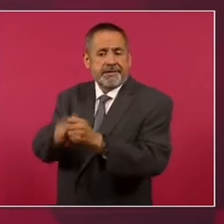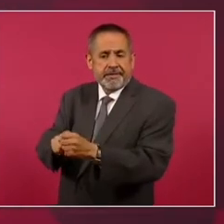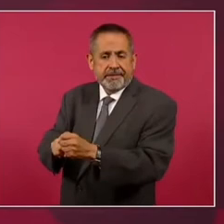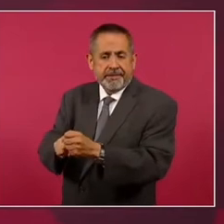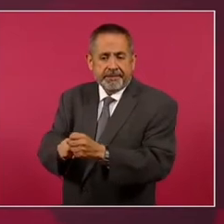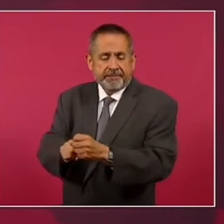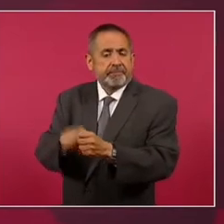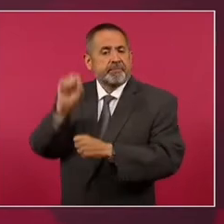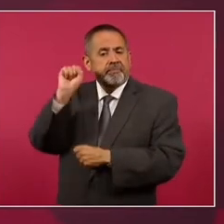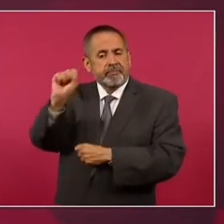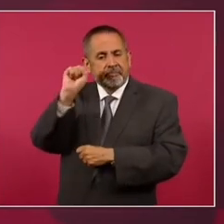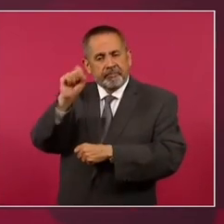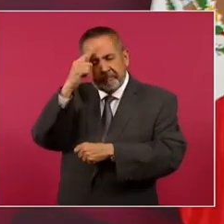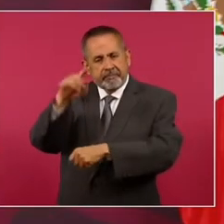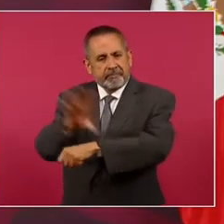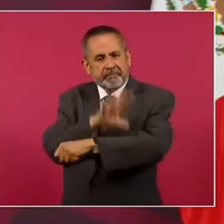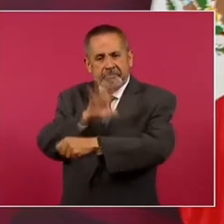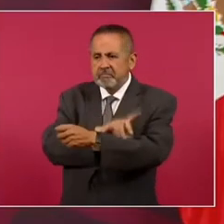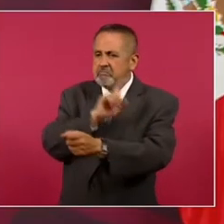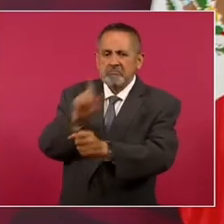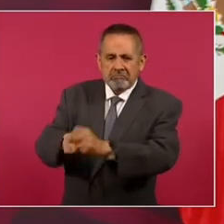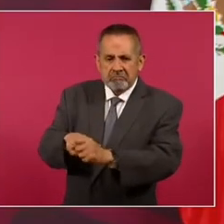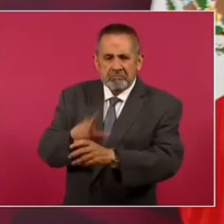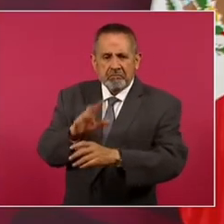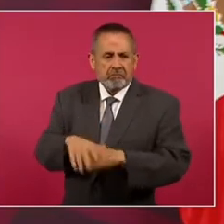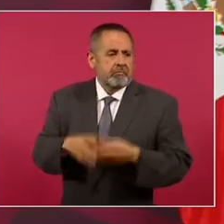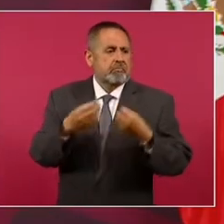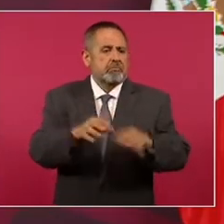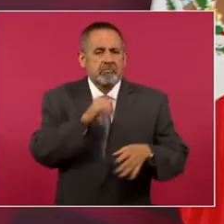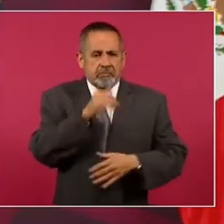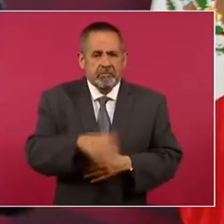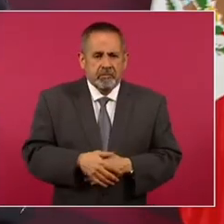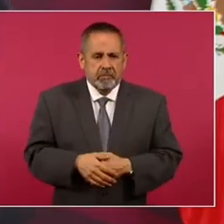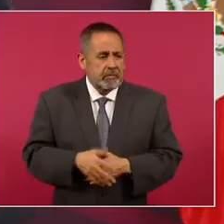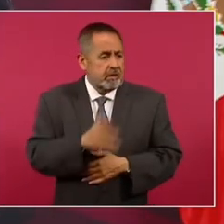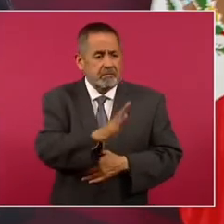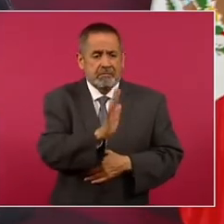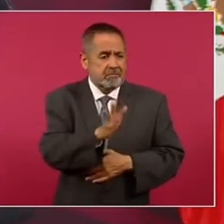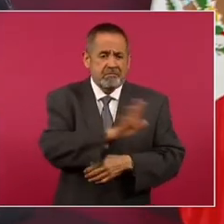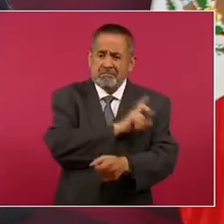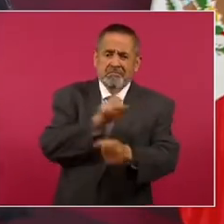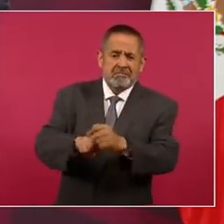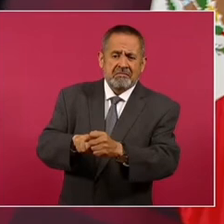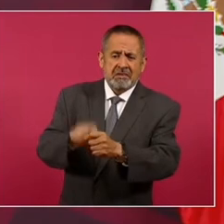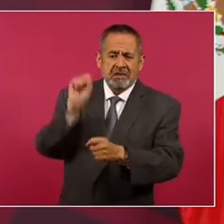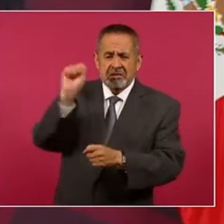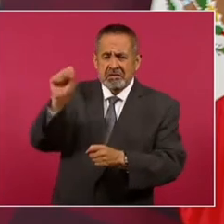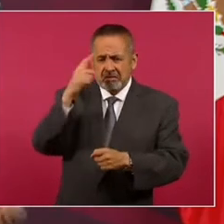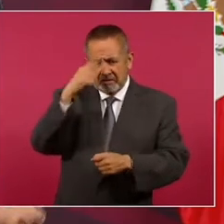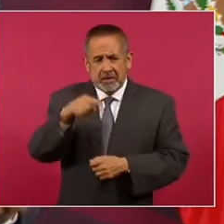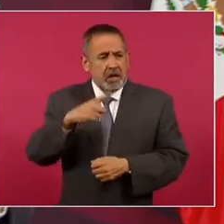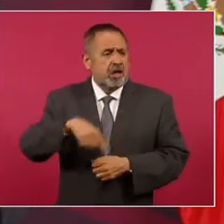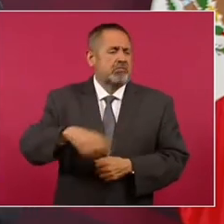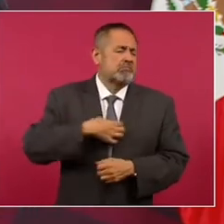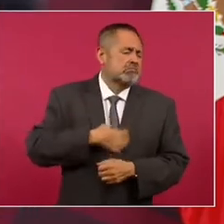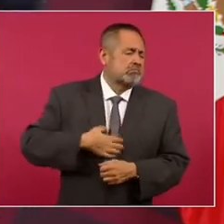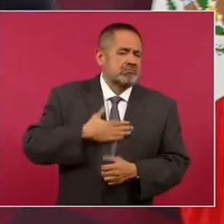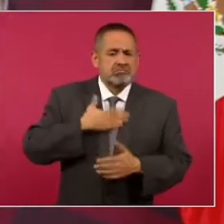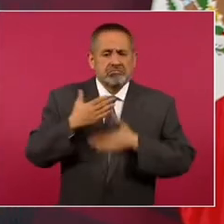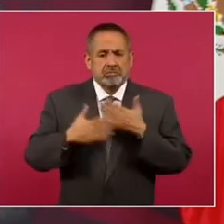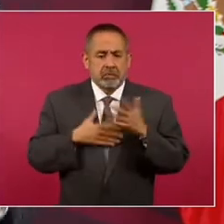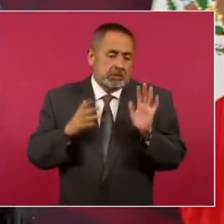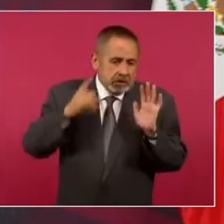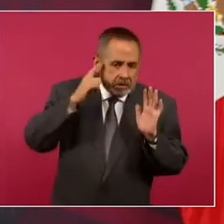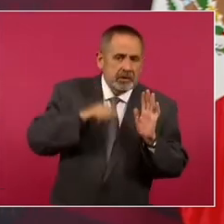de electricistas. No pierden, no, ya están en el sindicato. Ellos se van a poner felices, bueno,